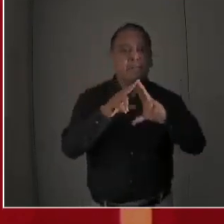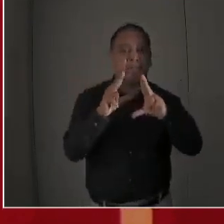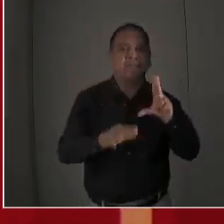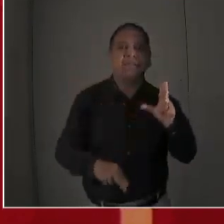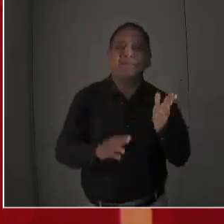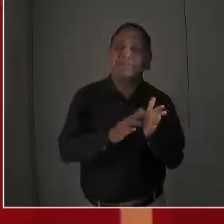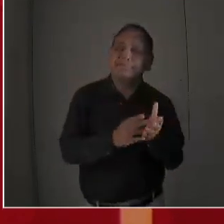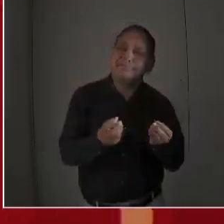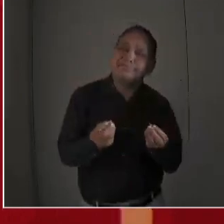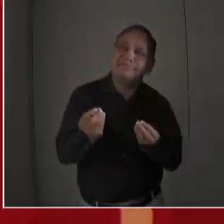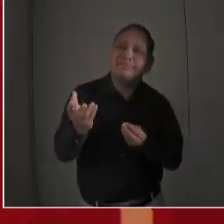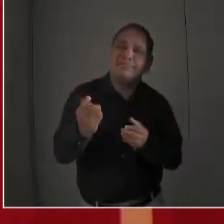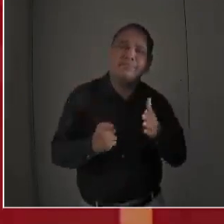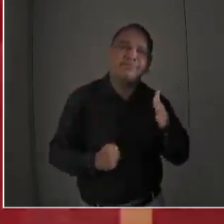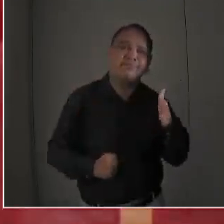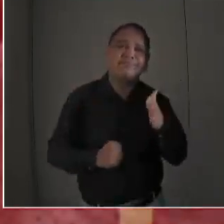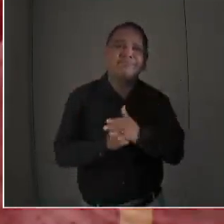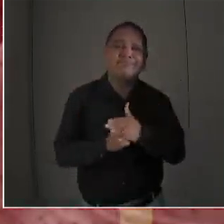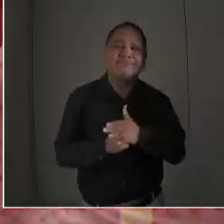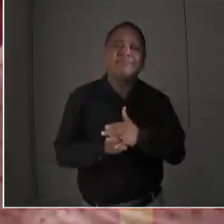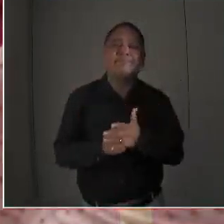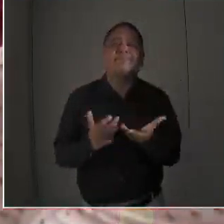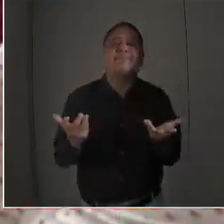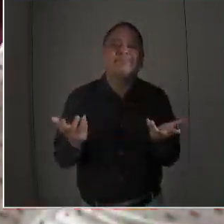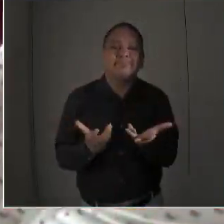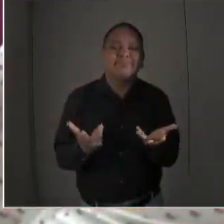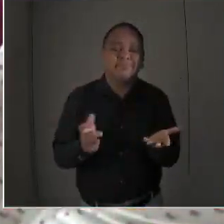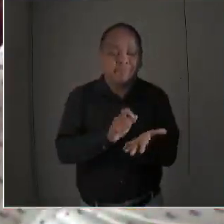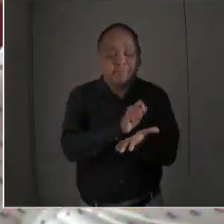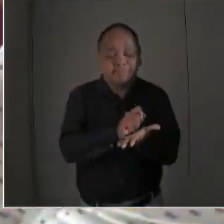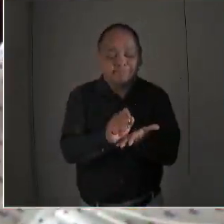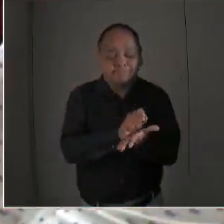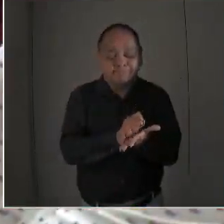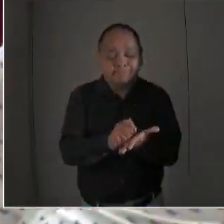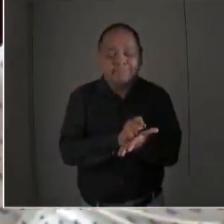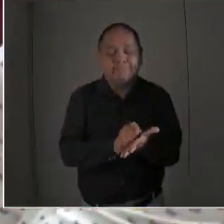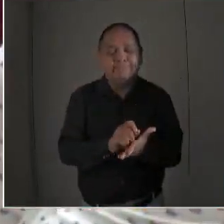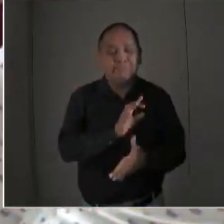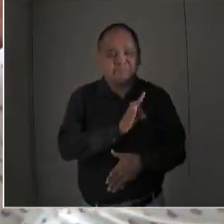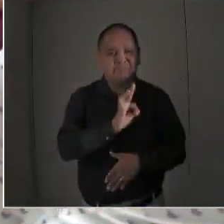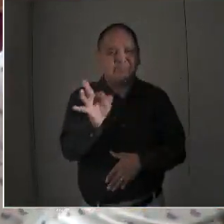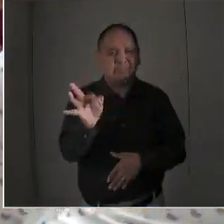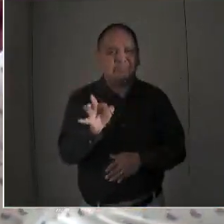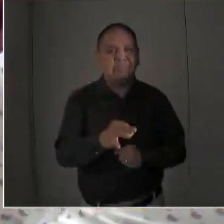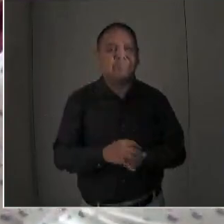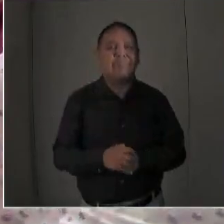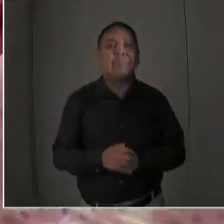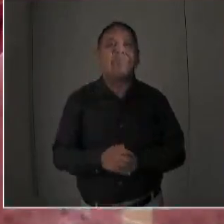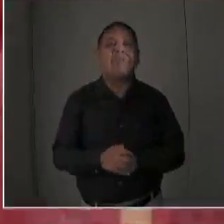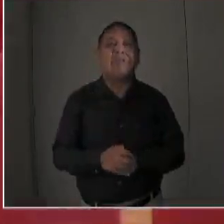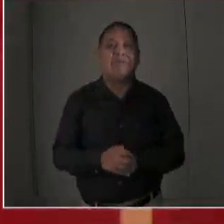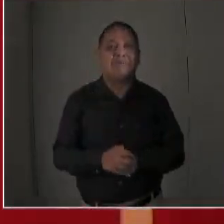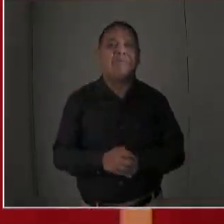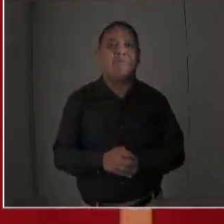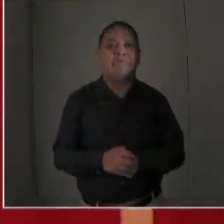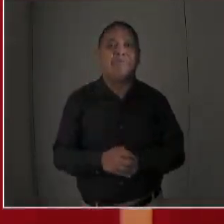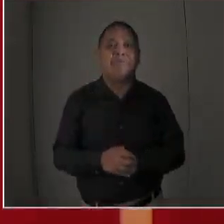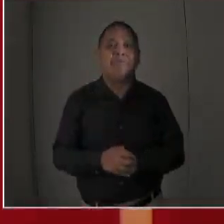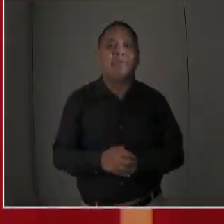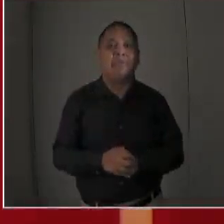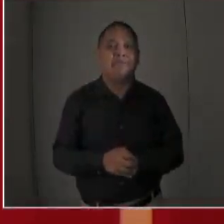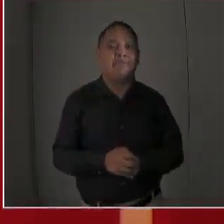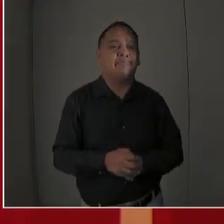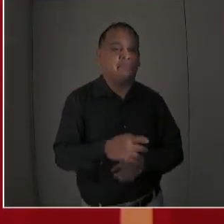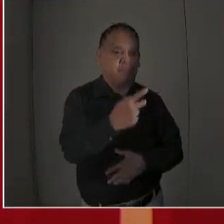para poder fortalecer a nuestro movimiento. Así que estas propuestas las vamos a recopilar,